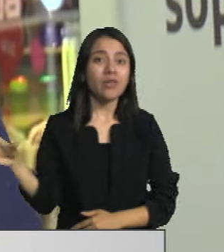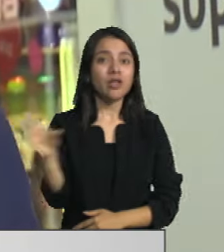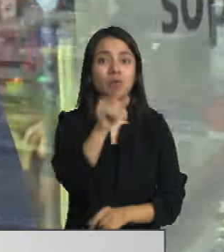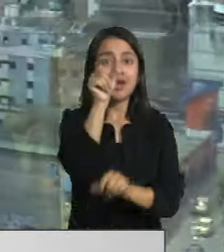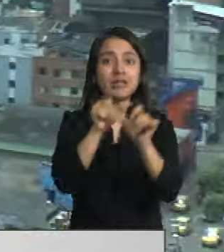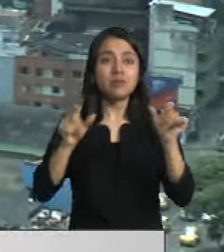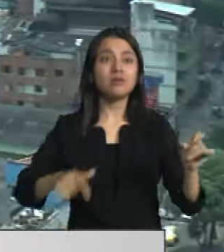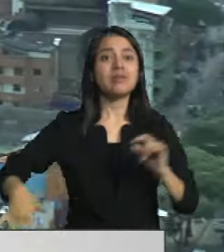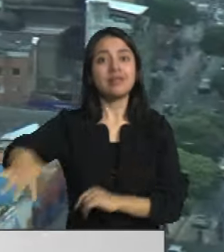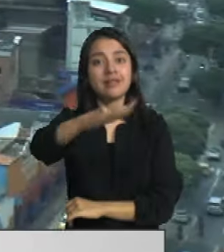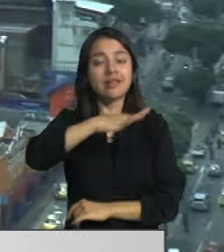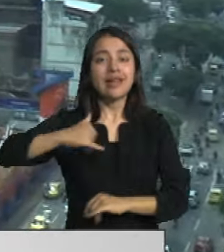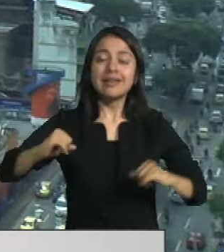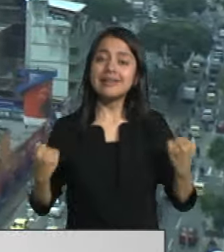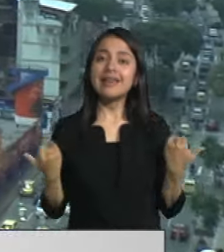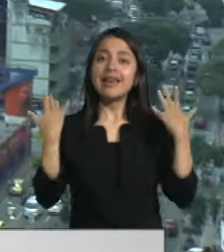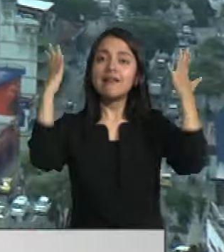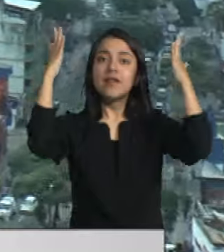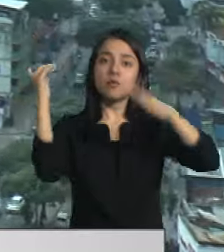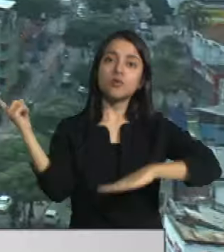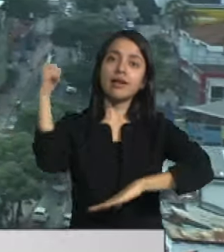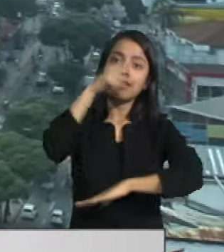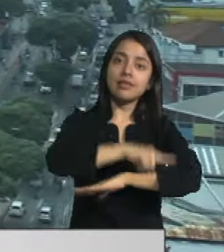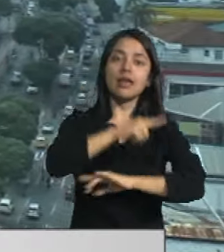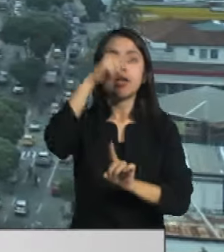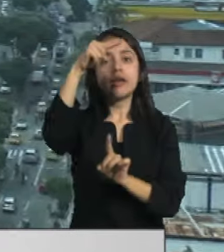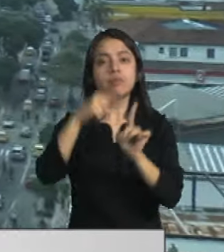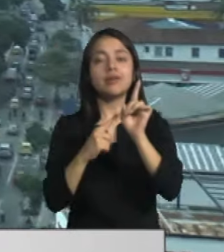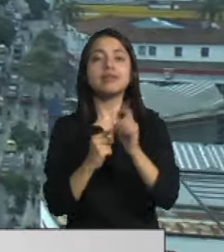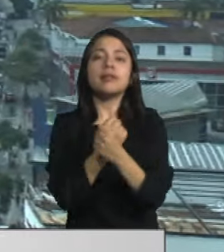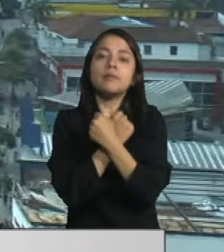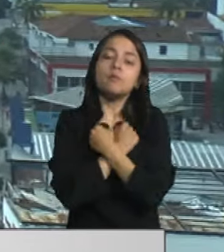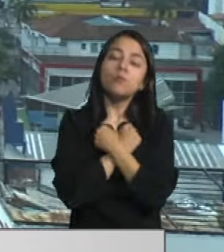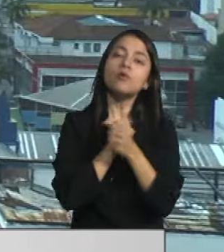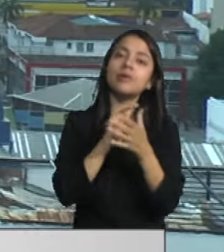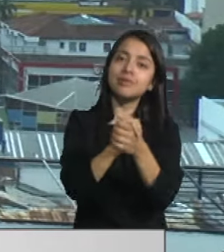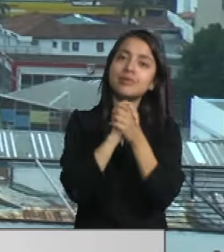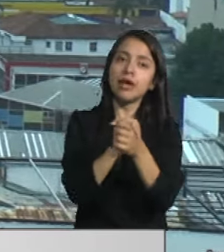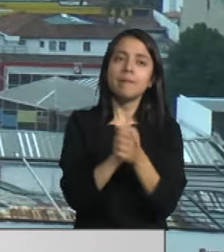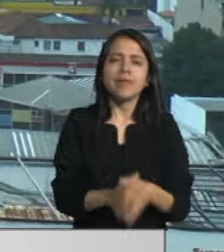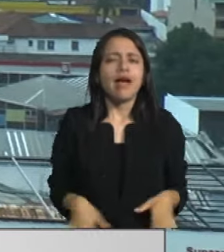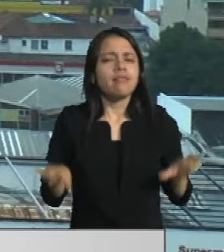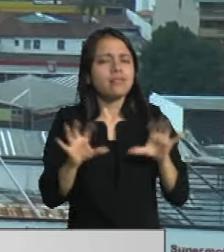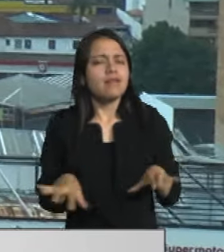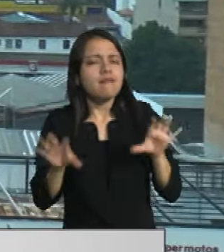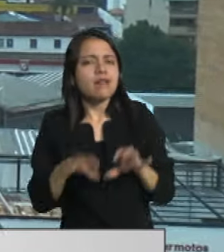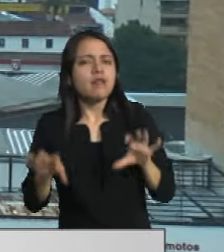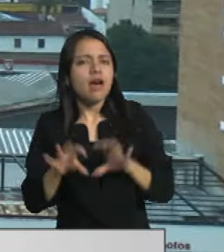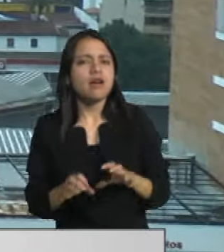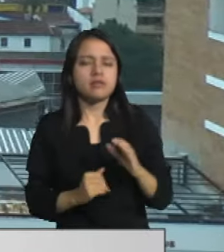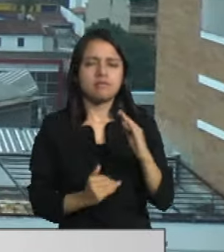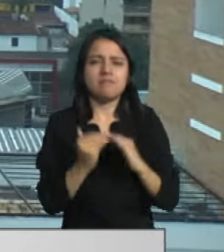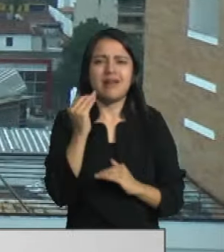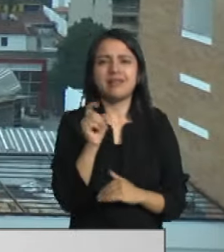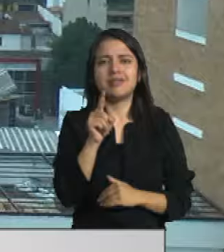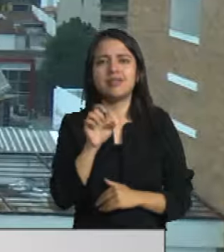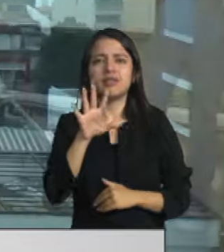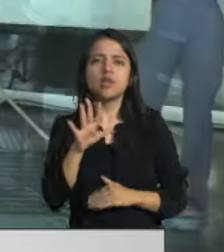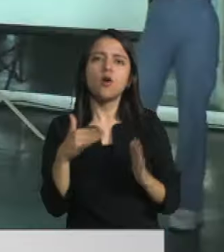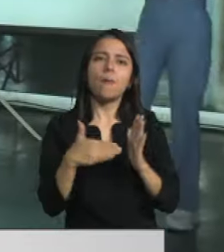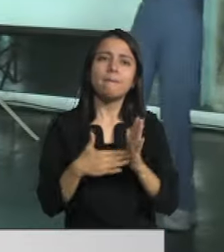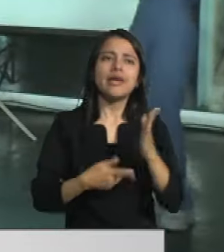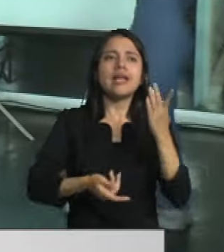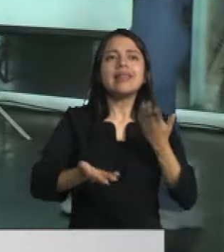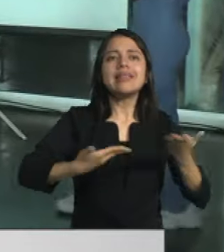santanderianos celebraremos el mes y el Día de Amor y Amistad a través de todas las actividades que vamos a realizar en el comercio. Más de 65.000